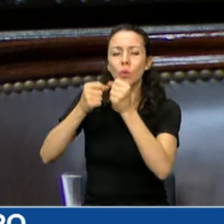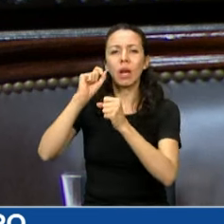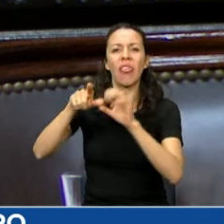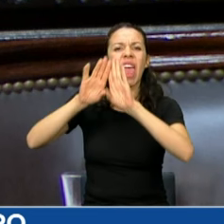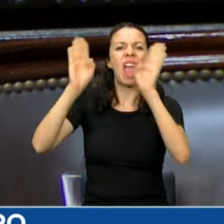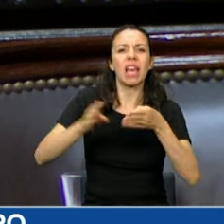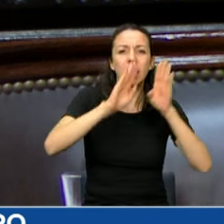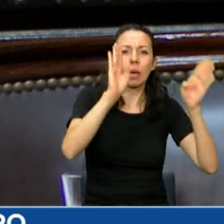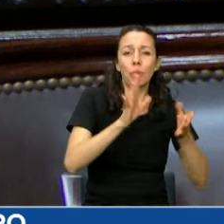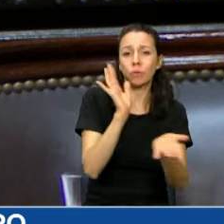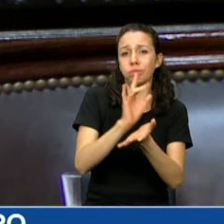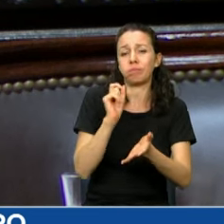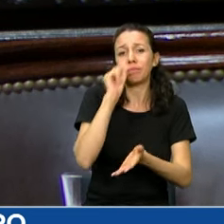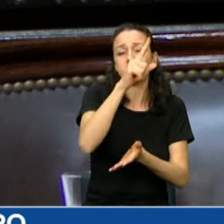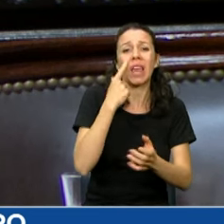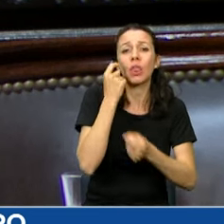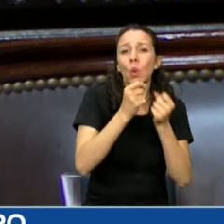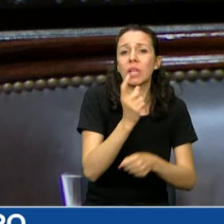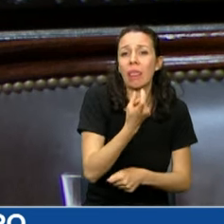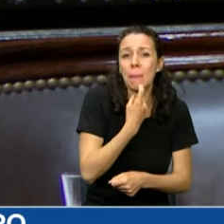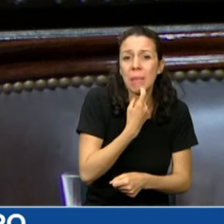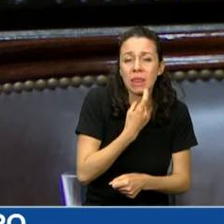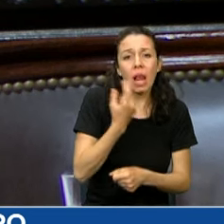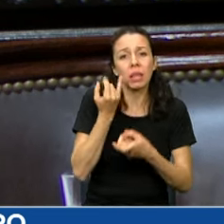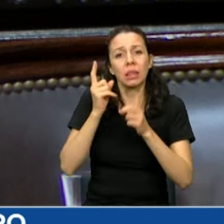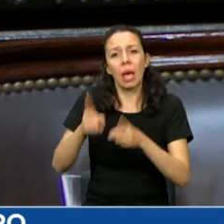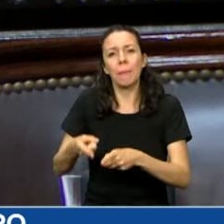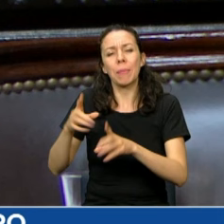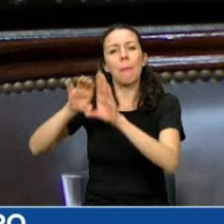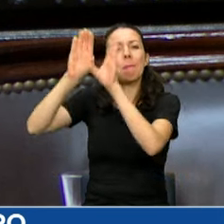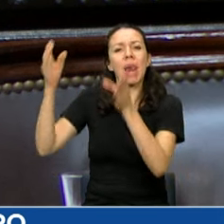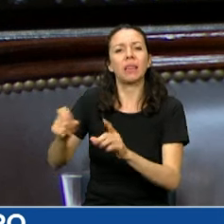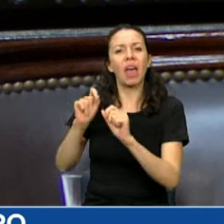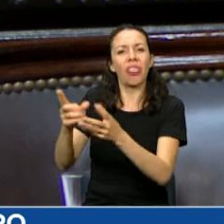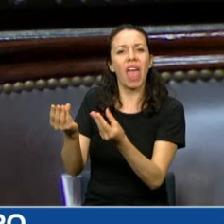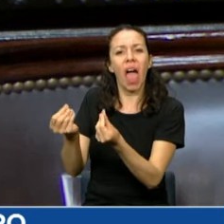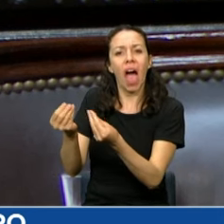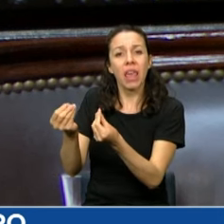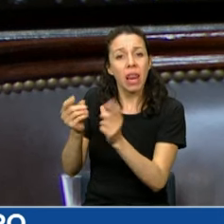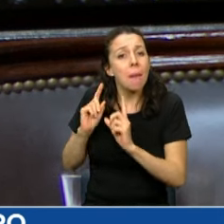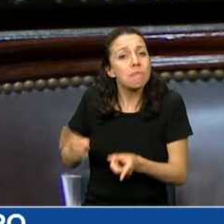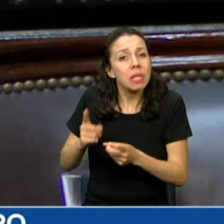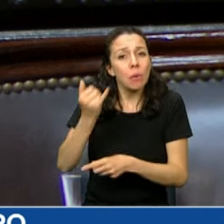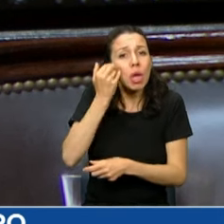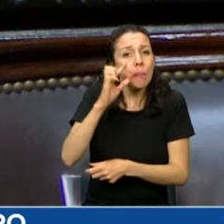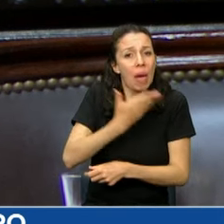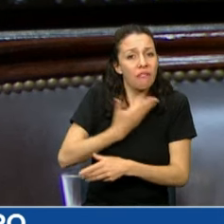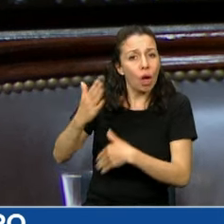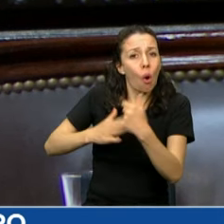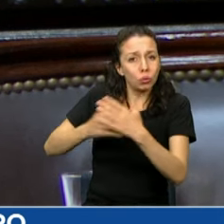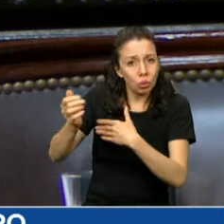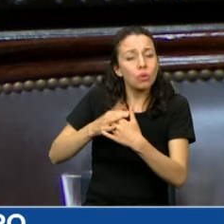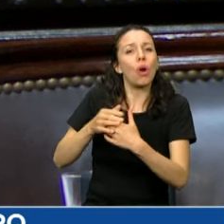metalúrgica y se ha impulsado las plantas de Arenas como la que construyó ipf la investigación y